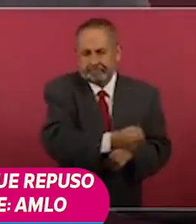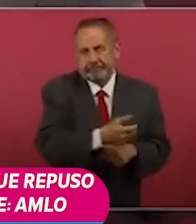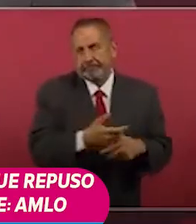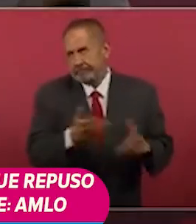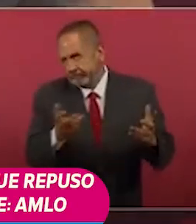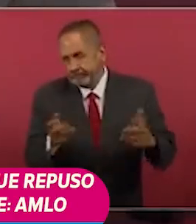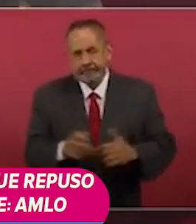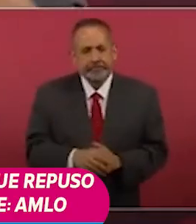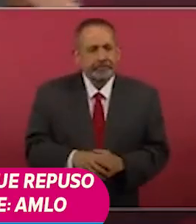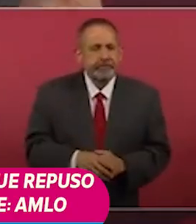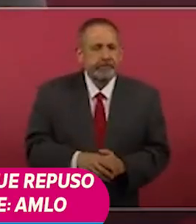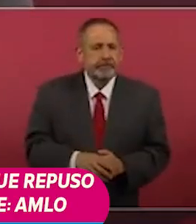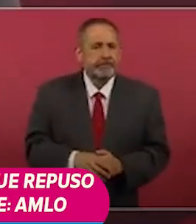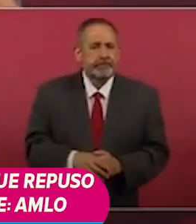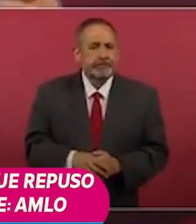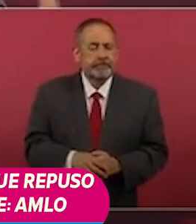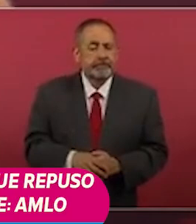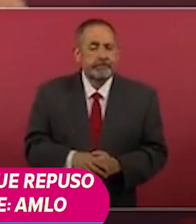todos sus